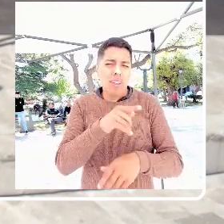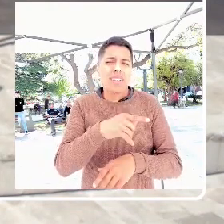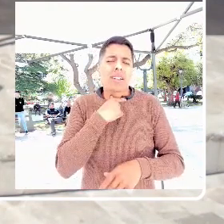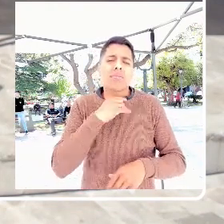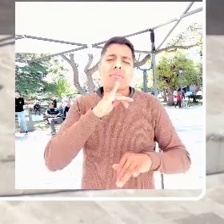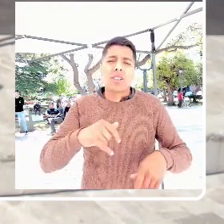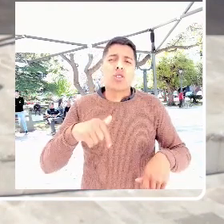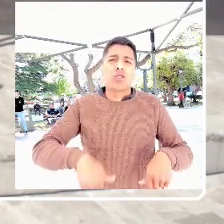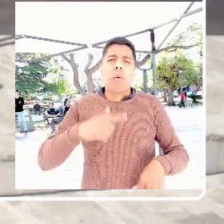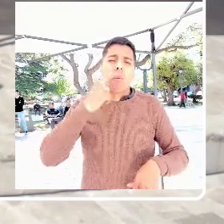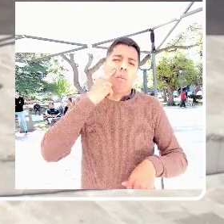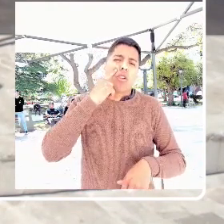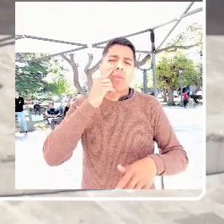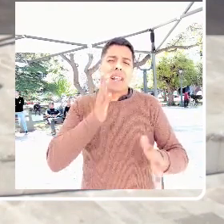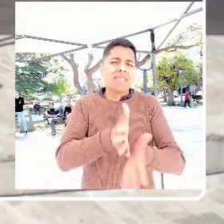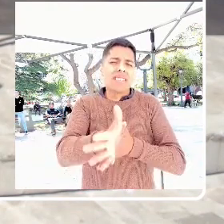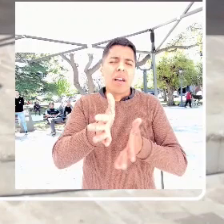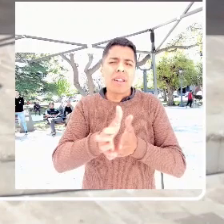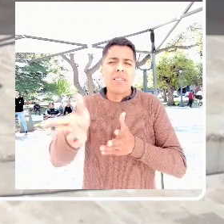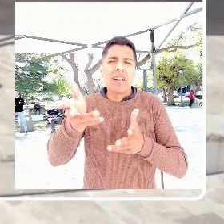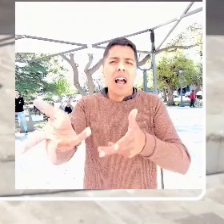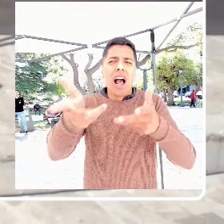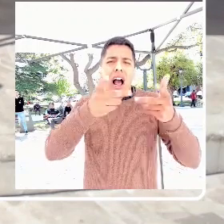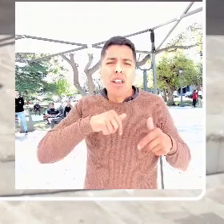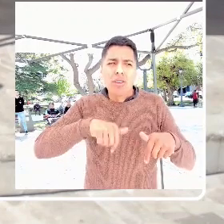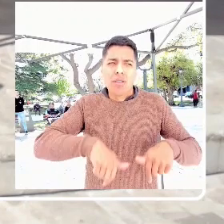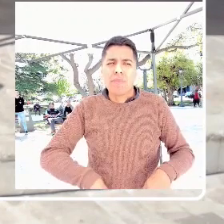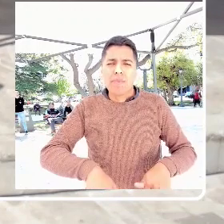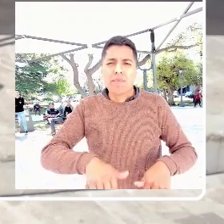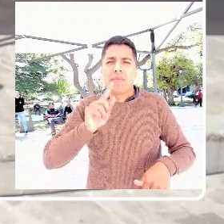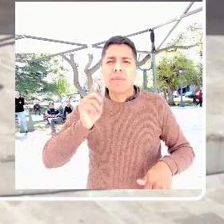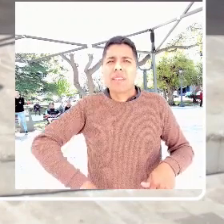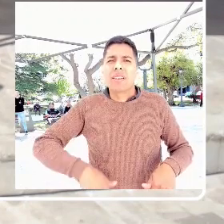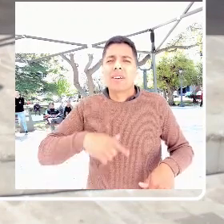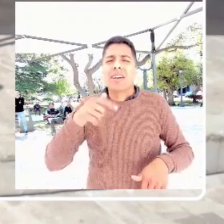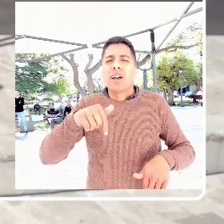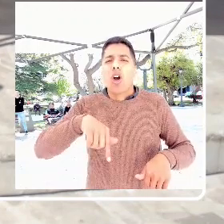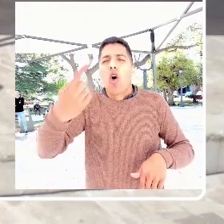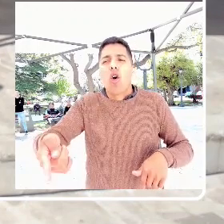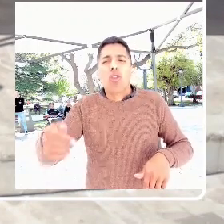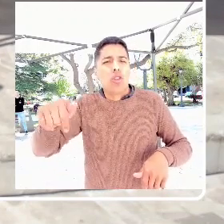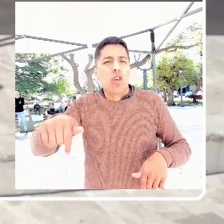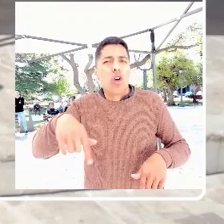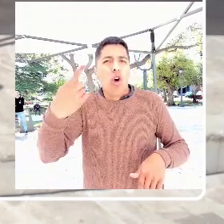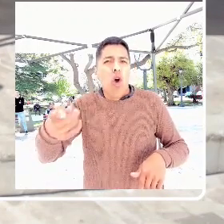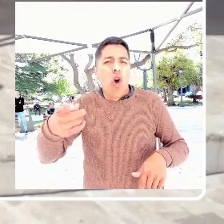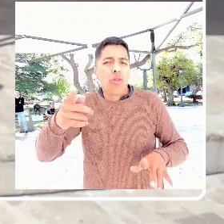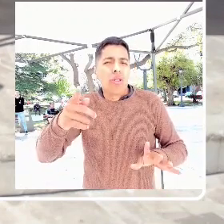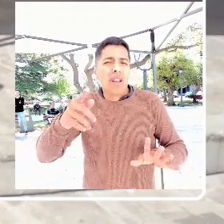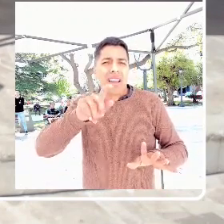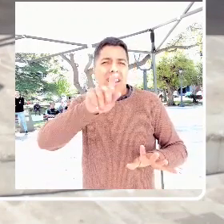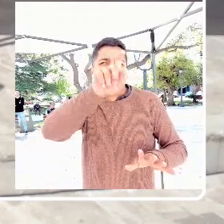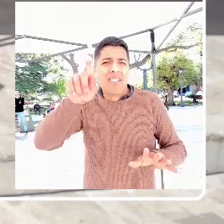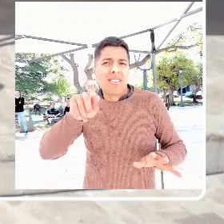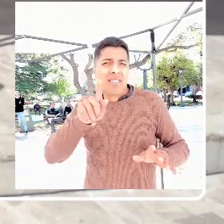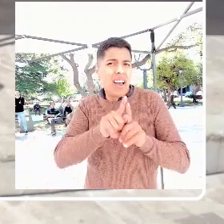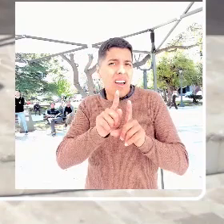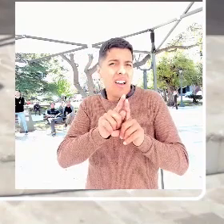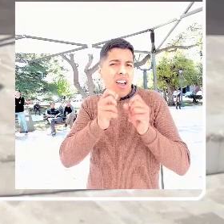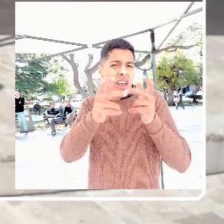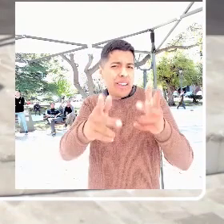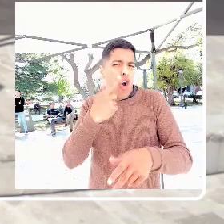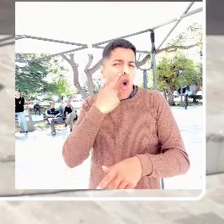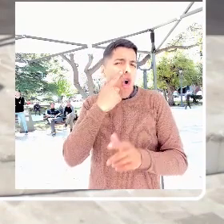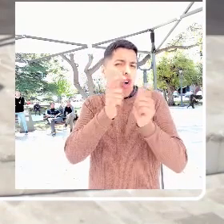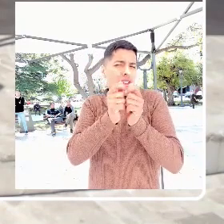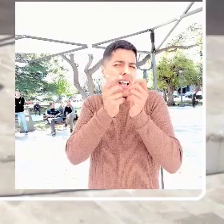uno de los municipios que acompaña a los cuerpos de bomberos voluntarios. No pasa en todos los departamentos, que esta es una triste realidad, que creo que lo marcó por ahí un